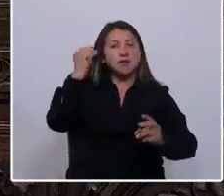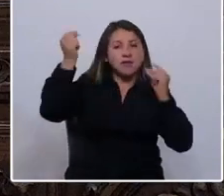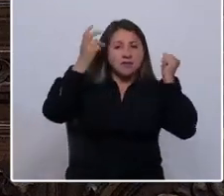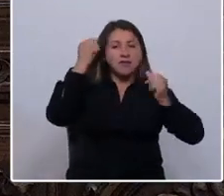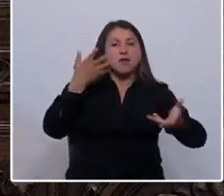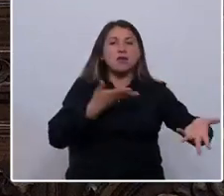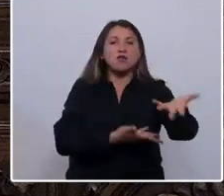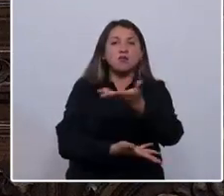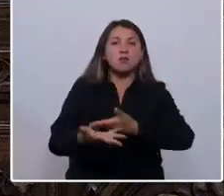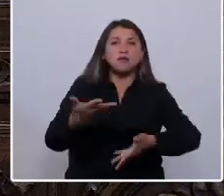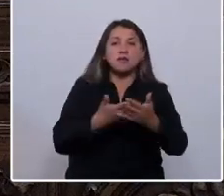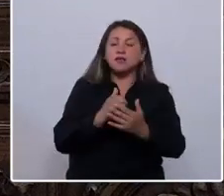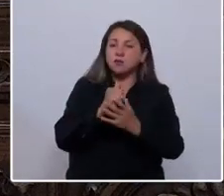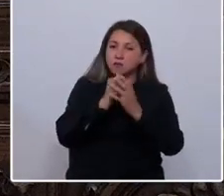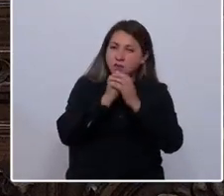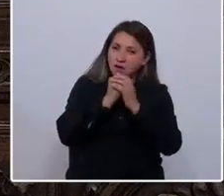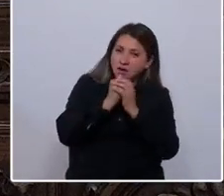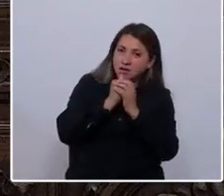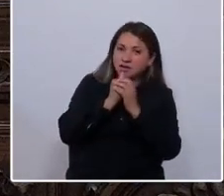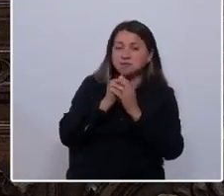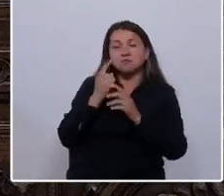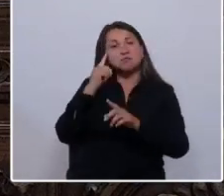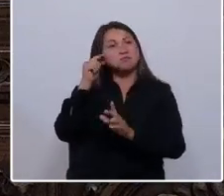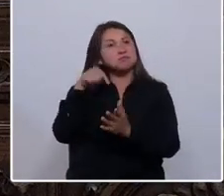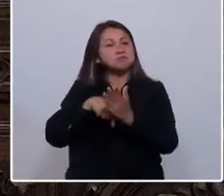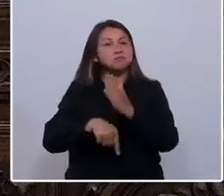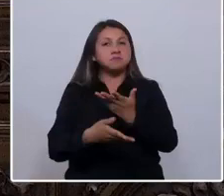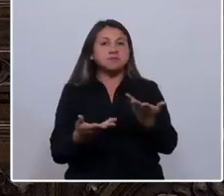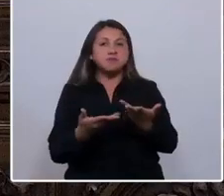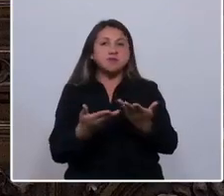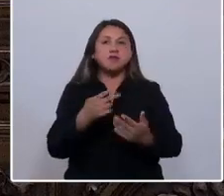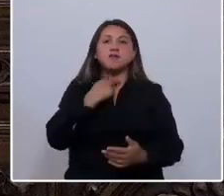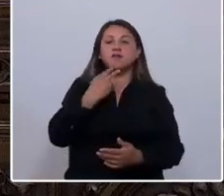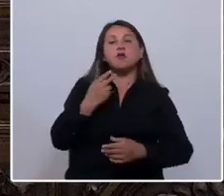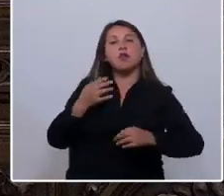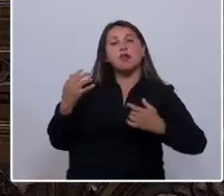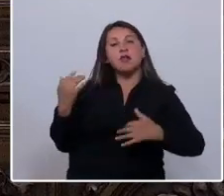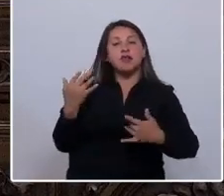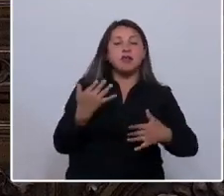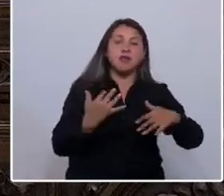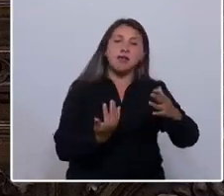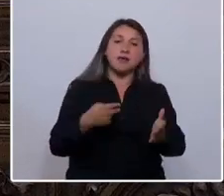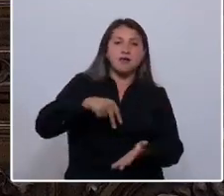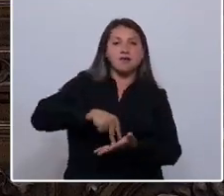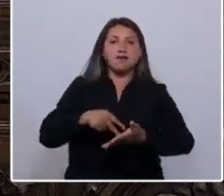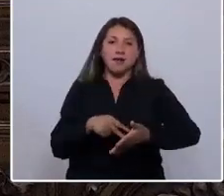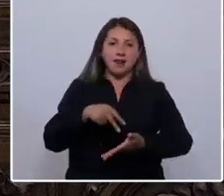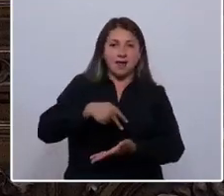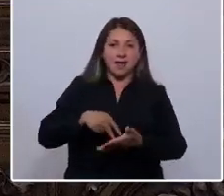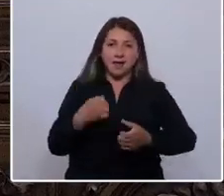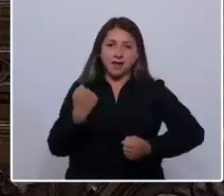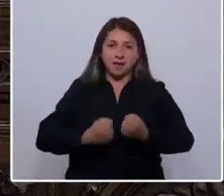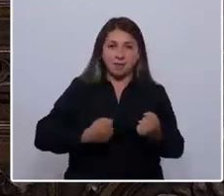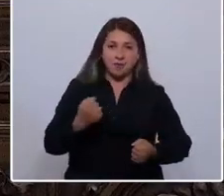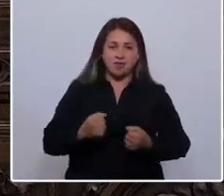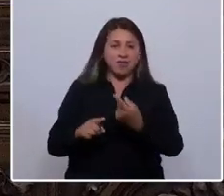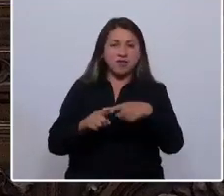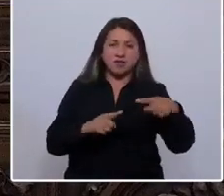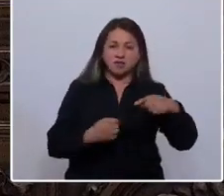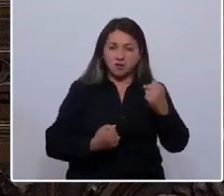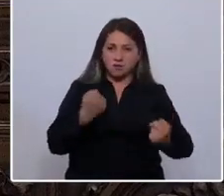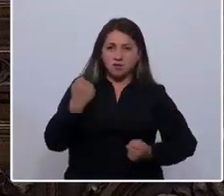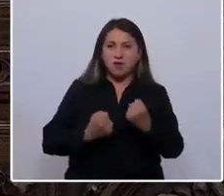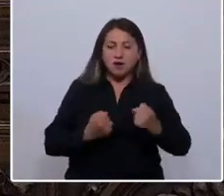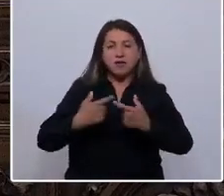en torno al mate, reflexionamos profundamente en la voz de nuestros cantores, bailamos ranchera patagona, chamamés y valses.